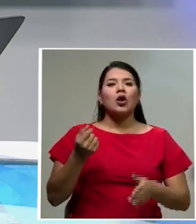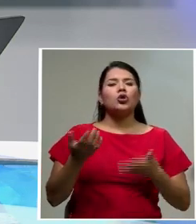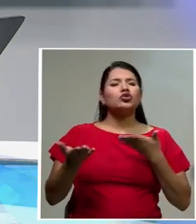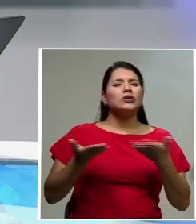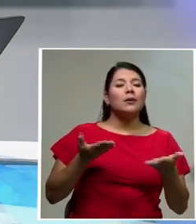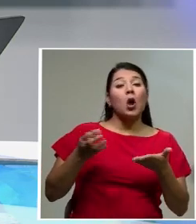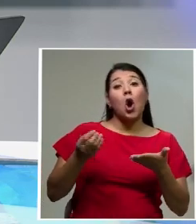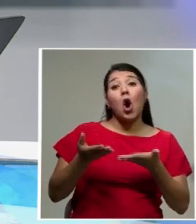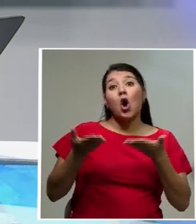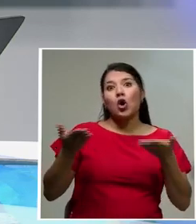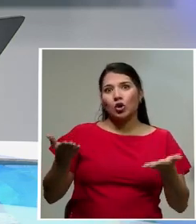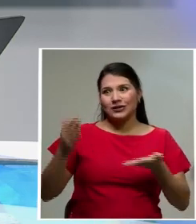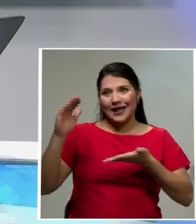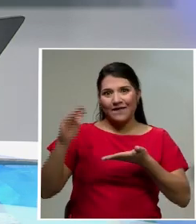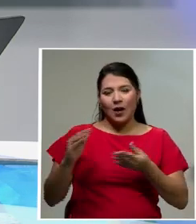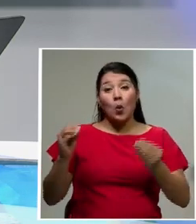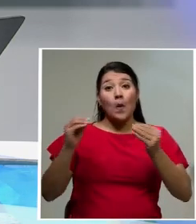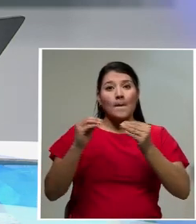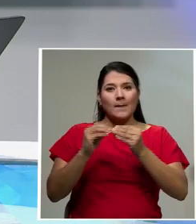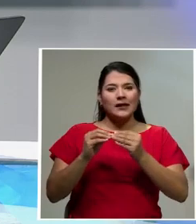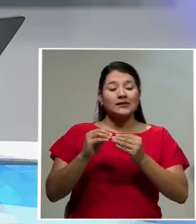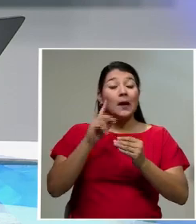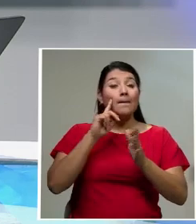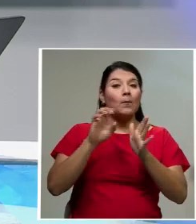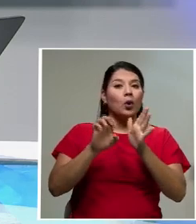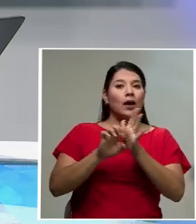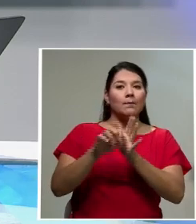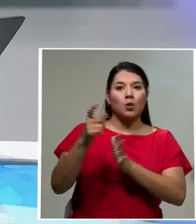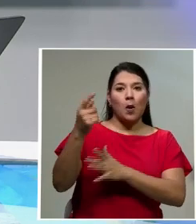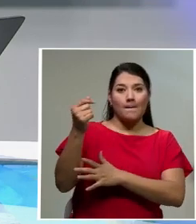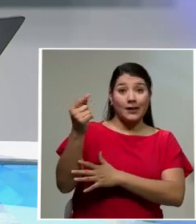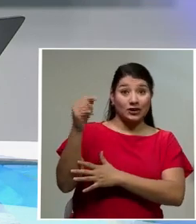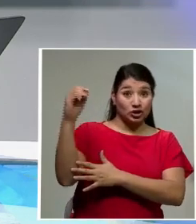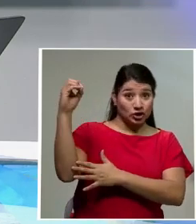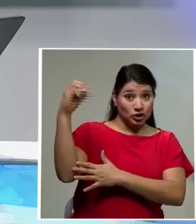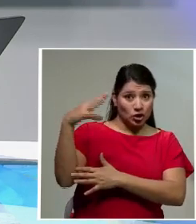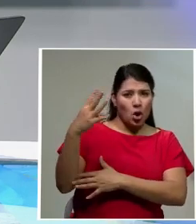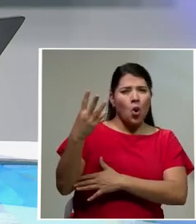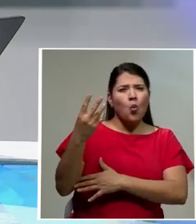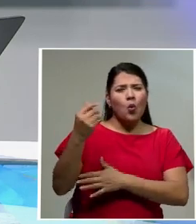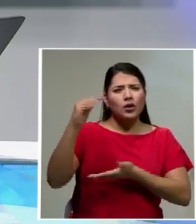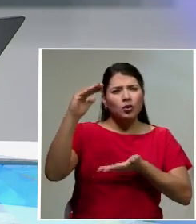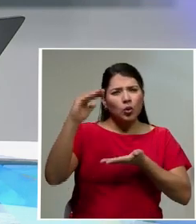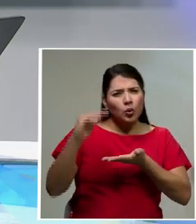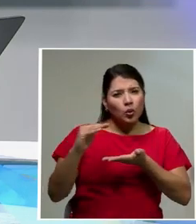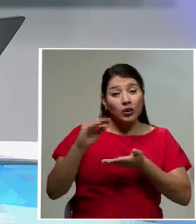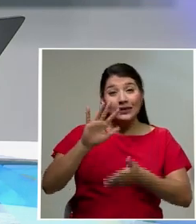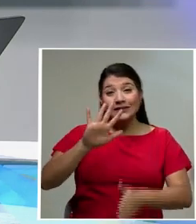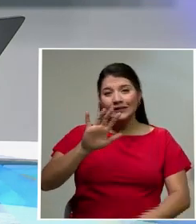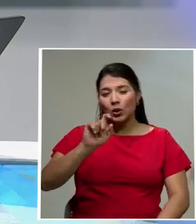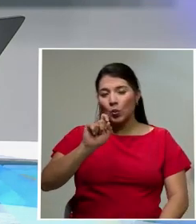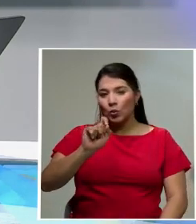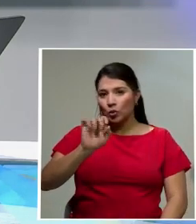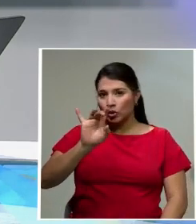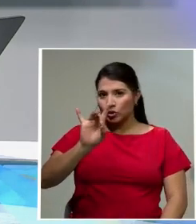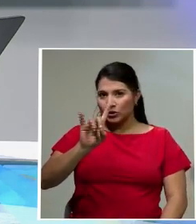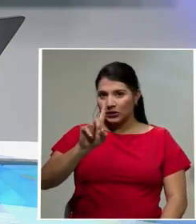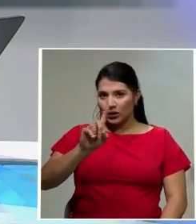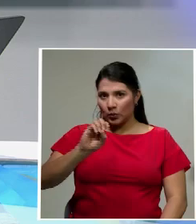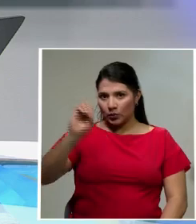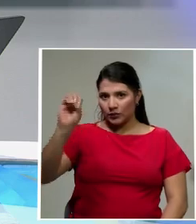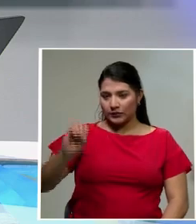está el precio de la electricidad, que tuvo una baja en su tarifa del 5,81%.